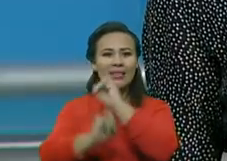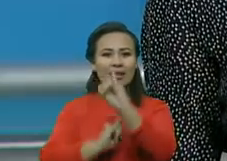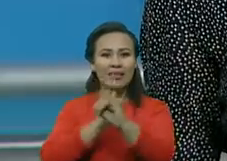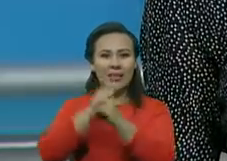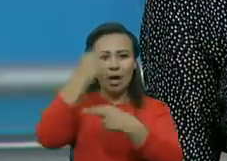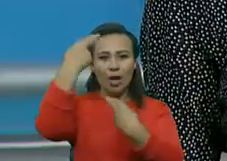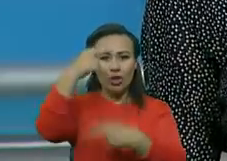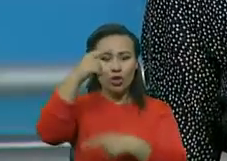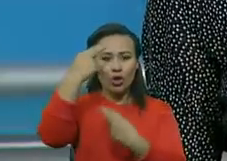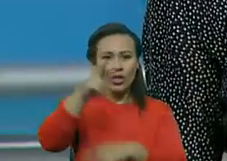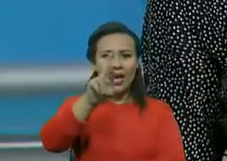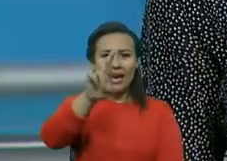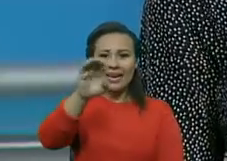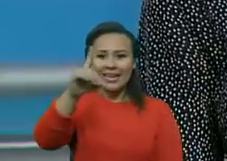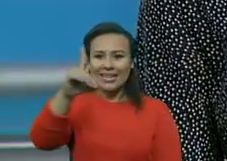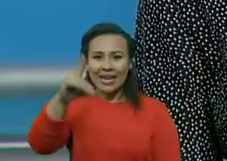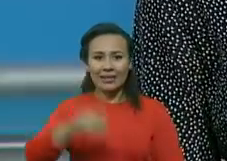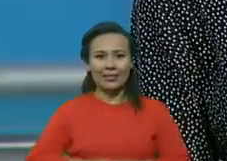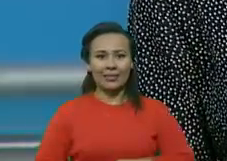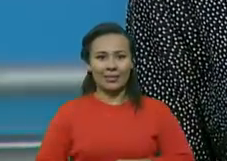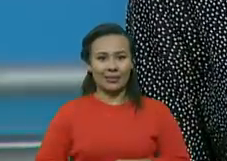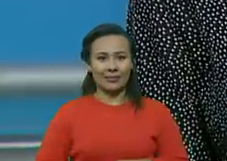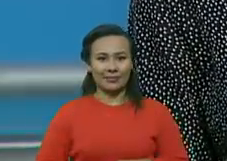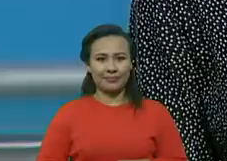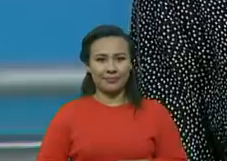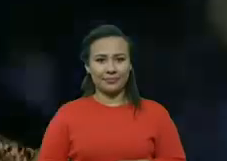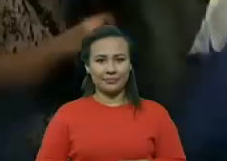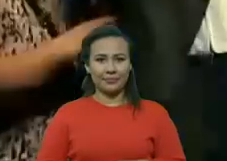red Noticias Albavisión.